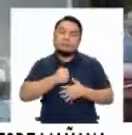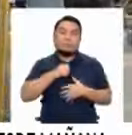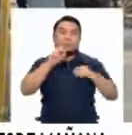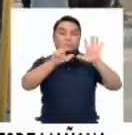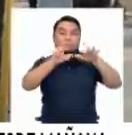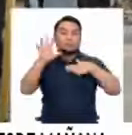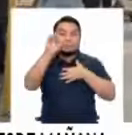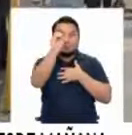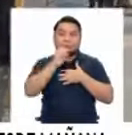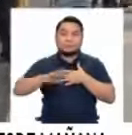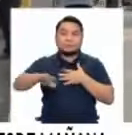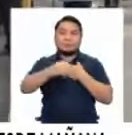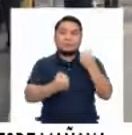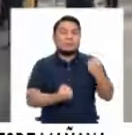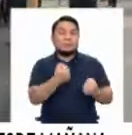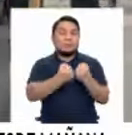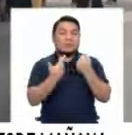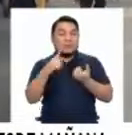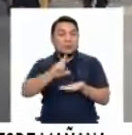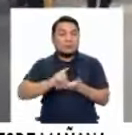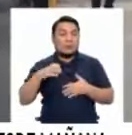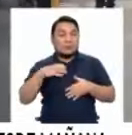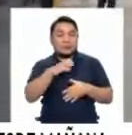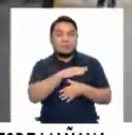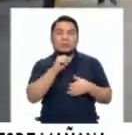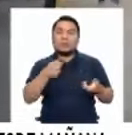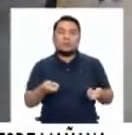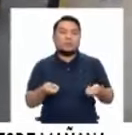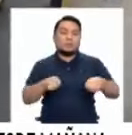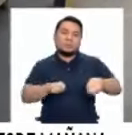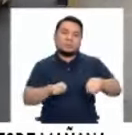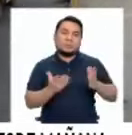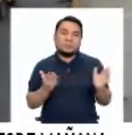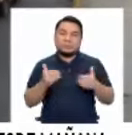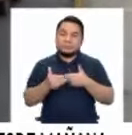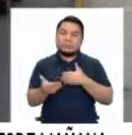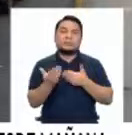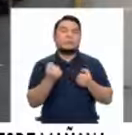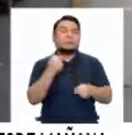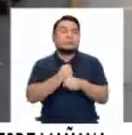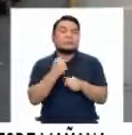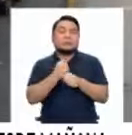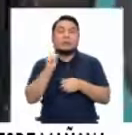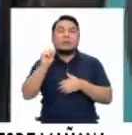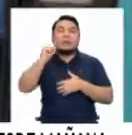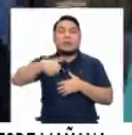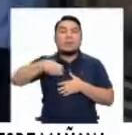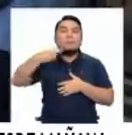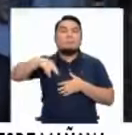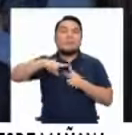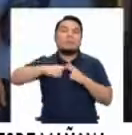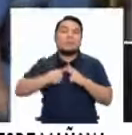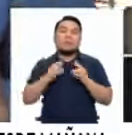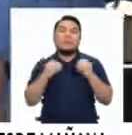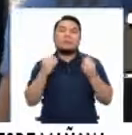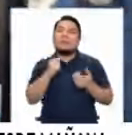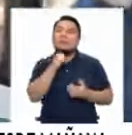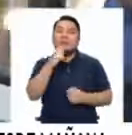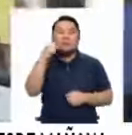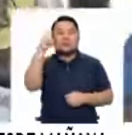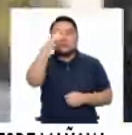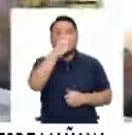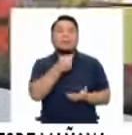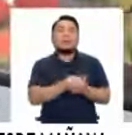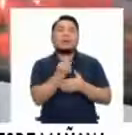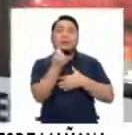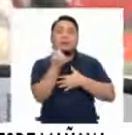85% de unidades de transporte urbano de Lima y Callao suspenderá indefinidamente sus servicios este martes debido a las dificultades